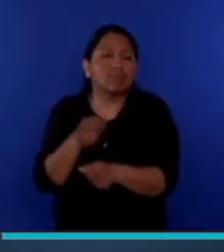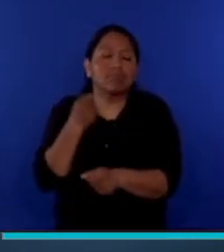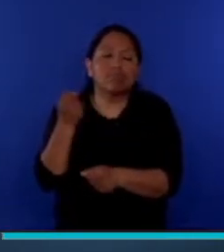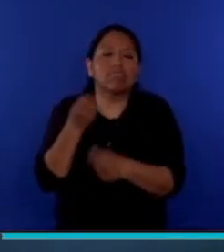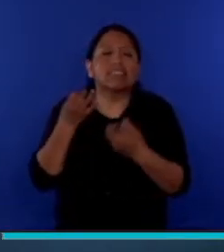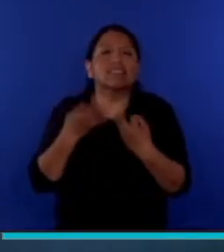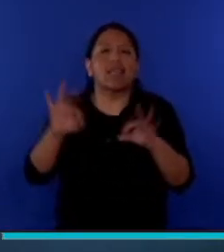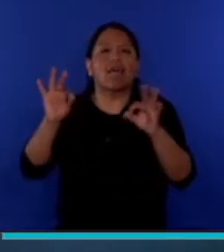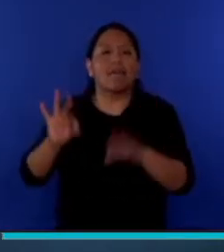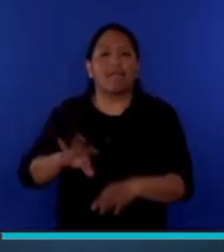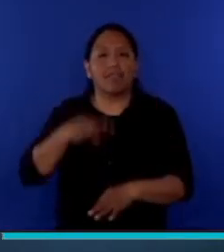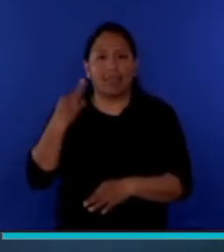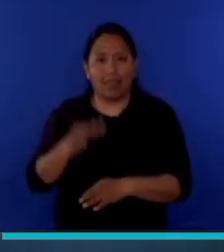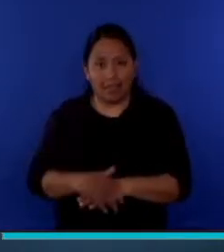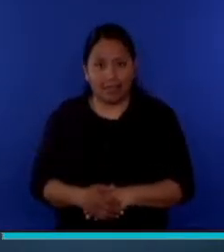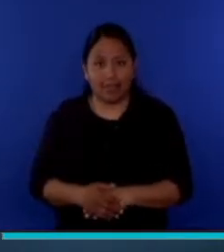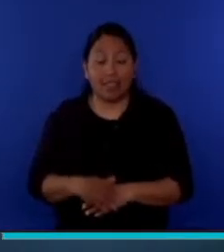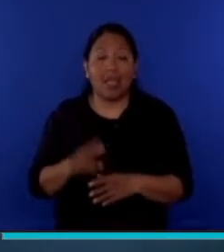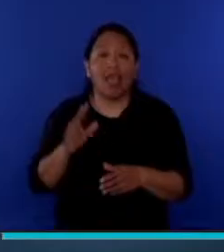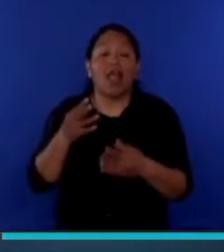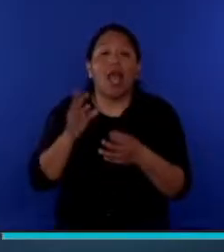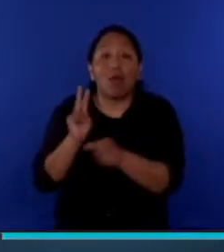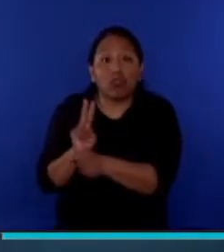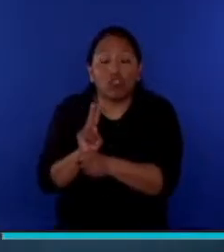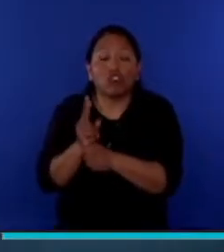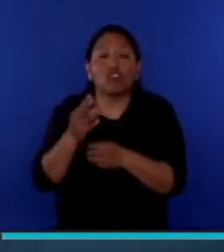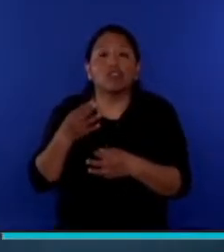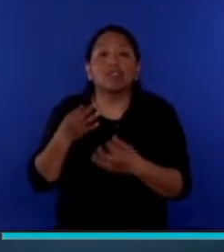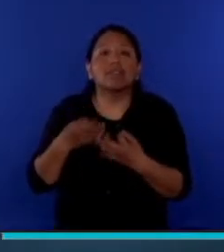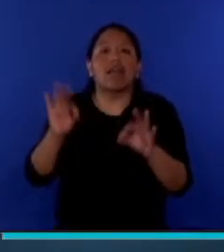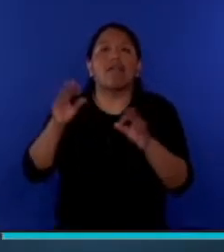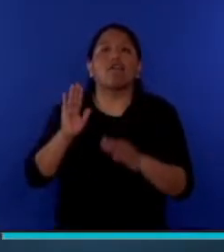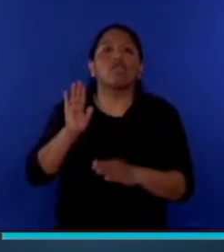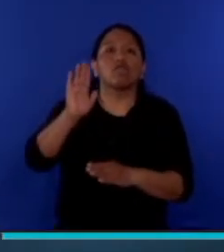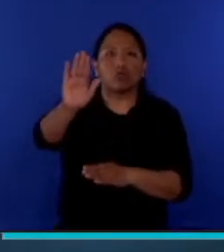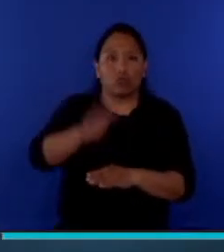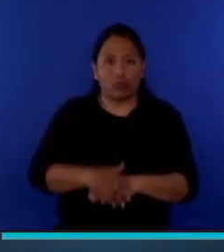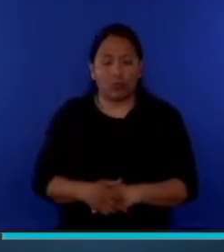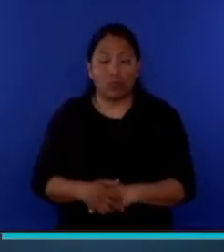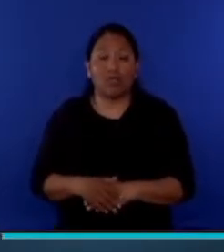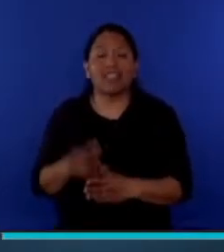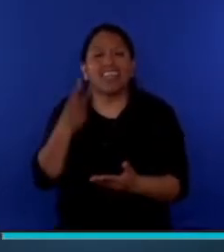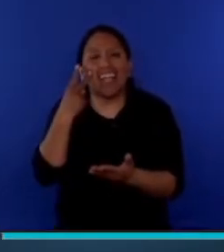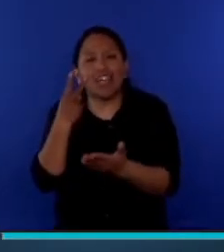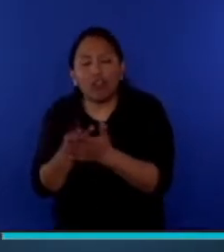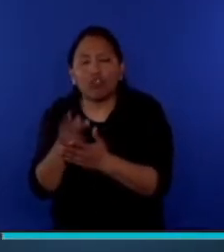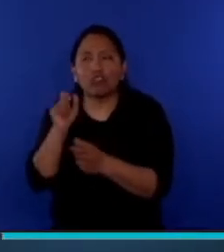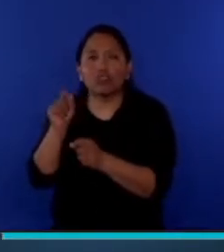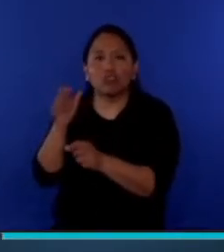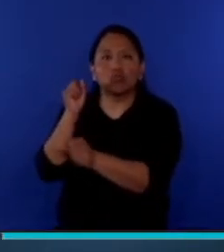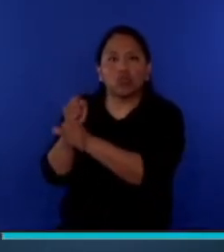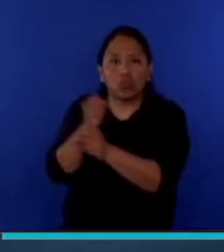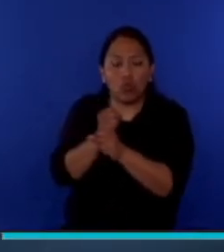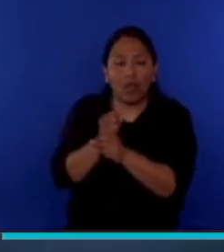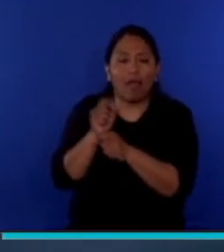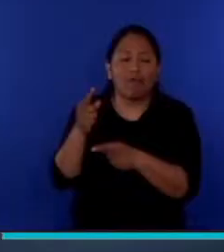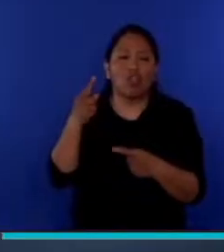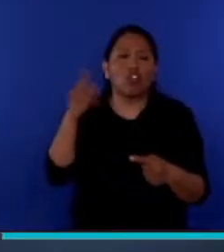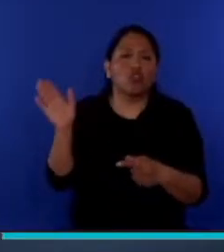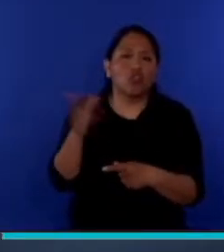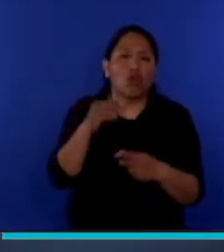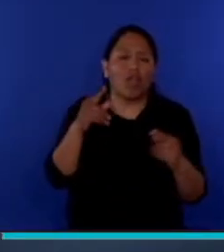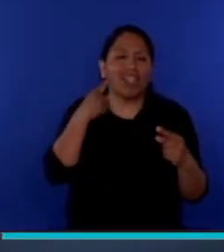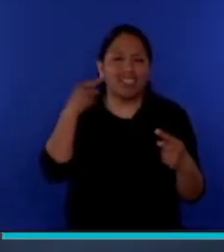salva vidas, la protección salva futuros. Y de eso se trata también, reconocer el laburo que tienen todas estas